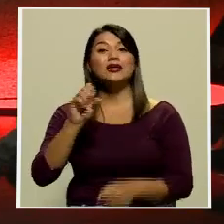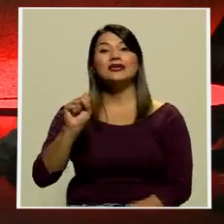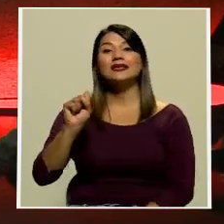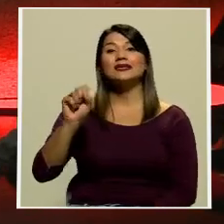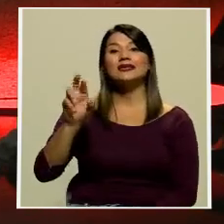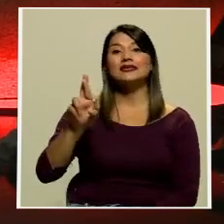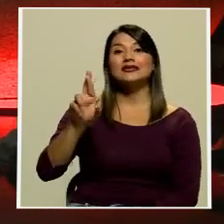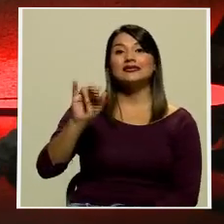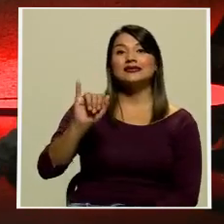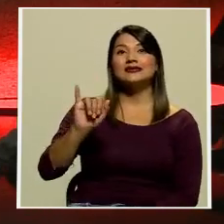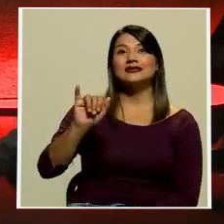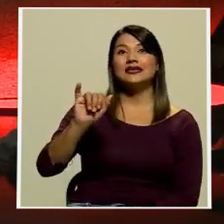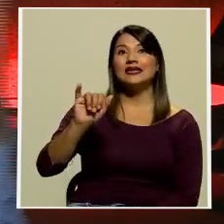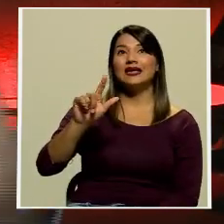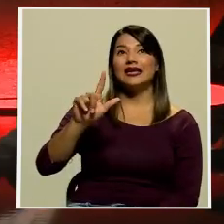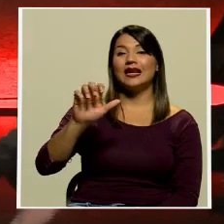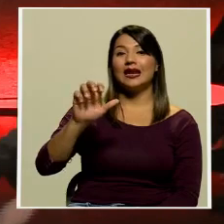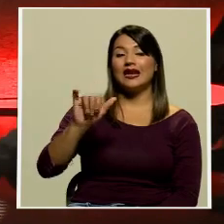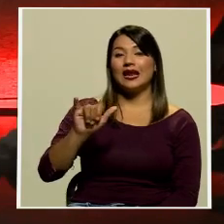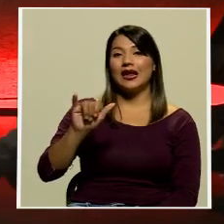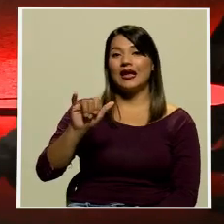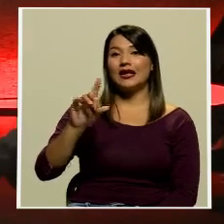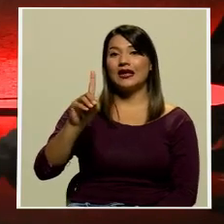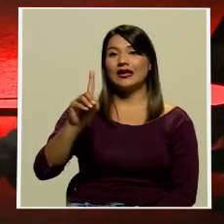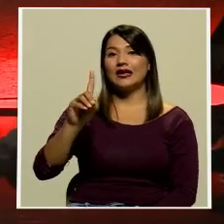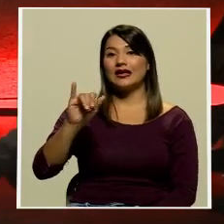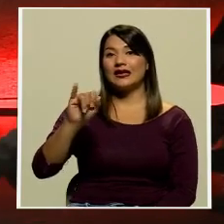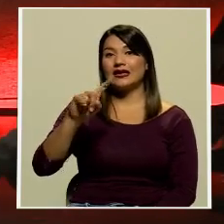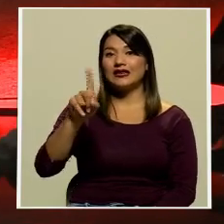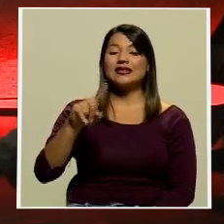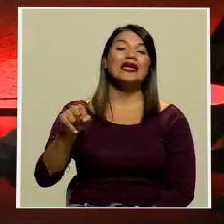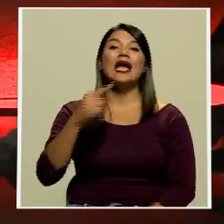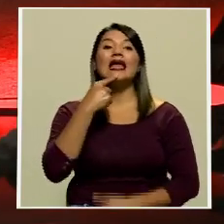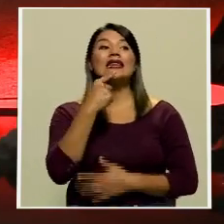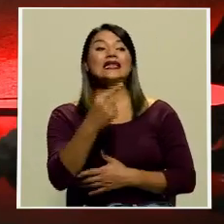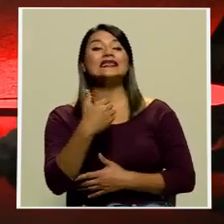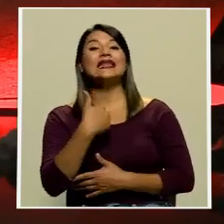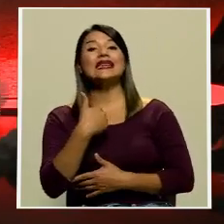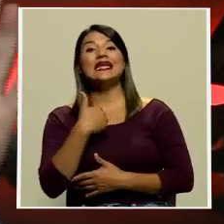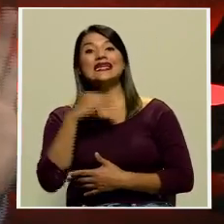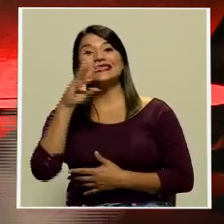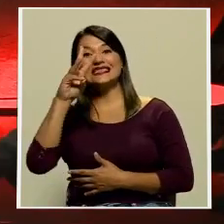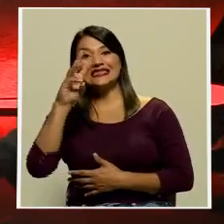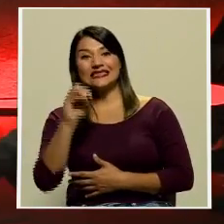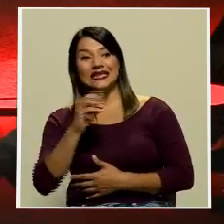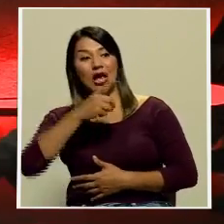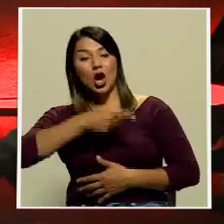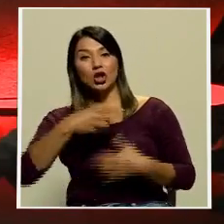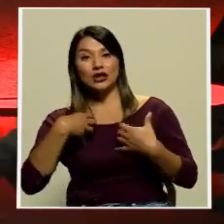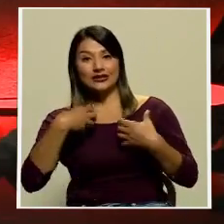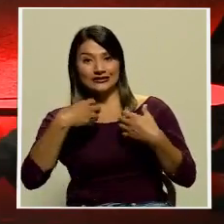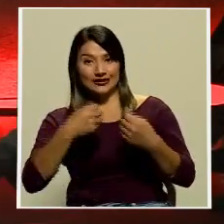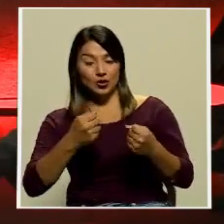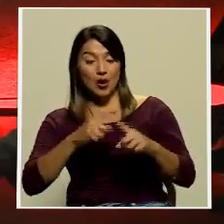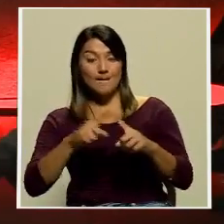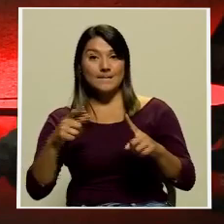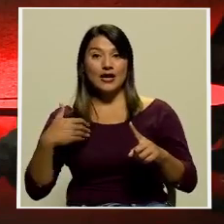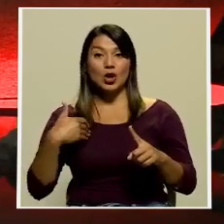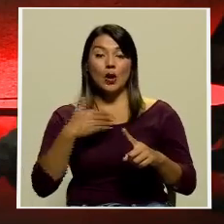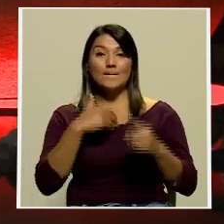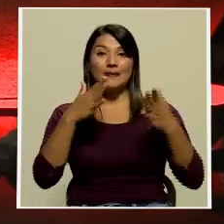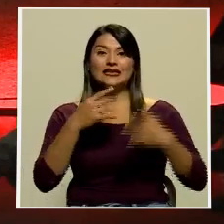quien aseguró que son más de 600 órdenes sanitarias las que existen ahorita. Sin embargo, la ministra decía que